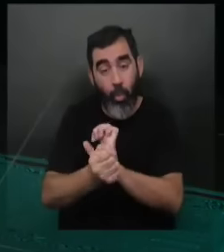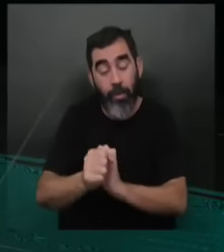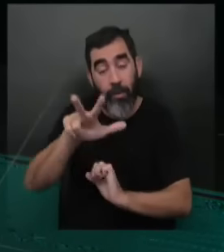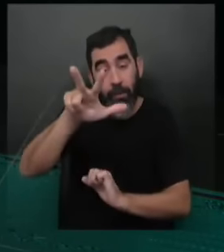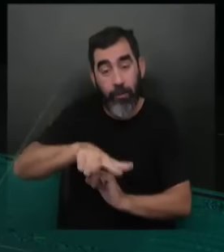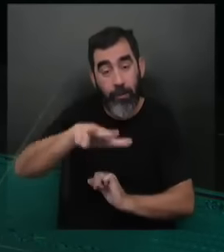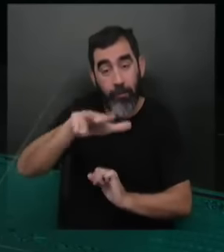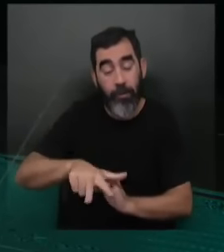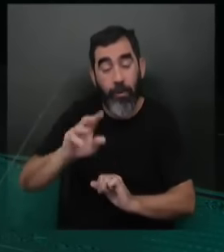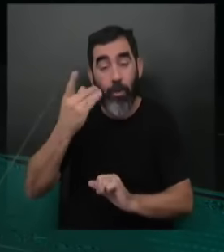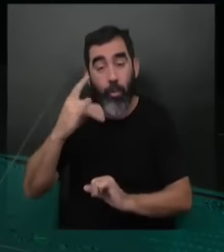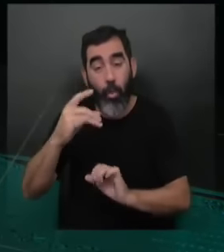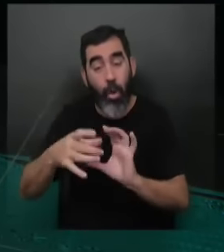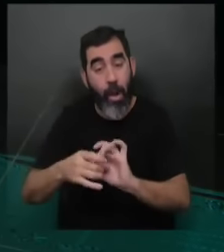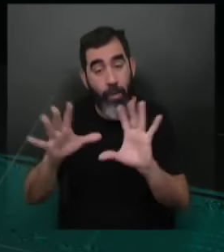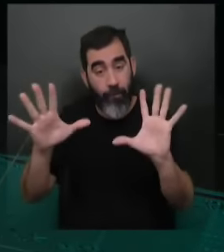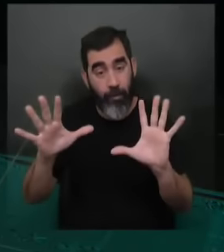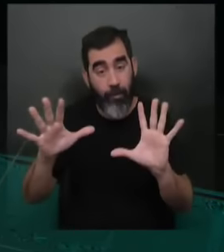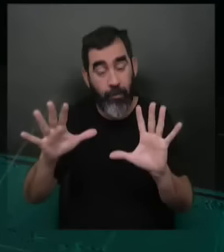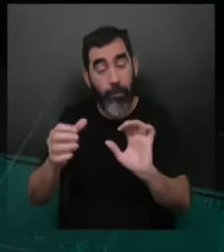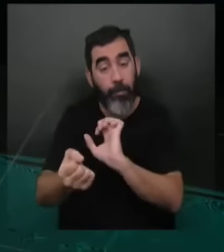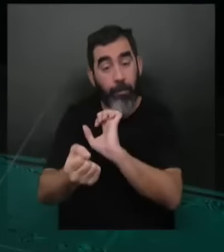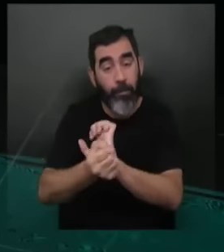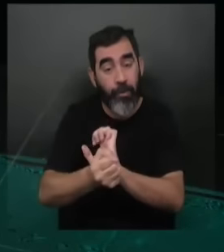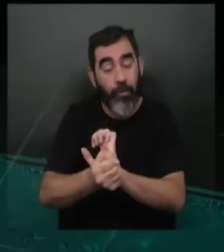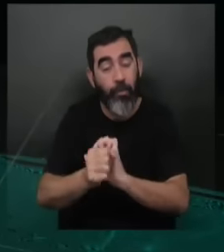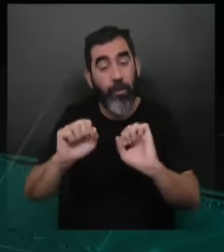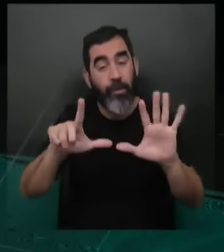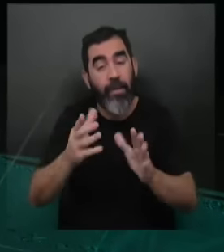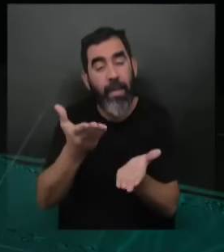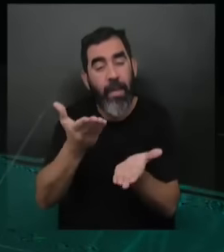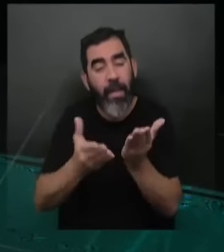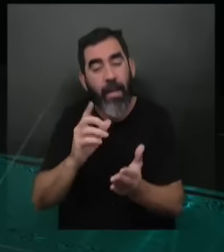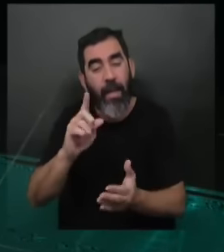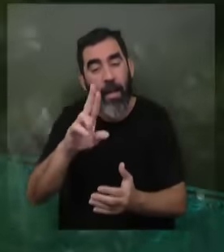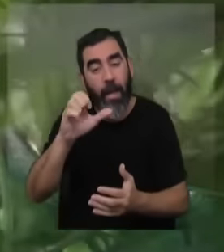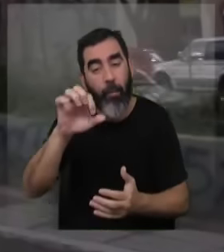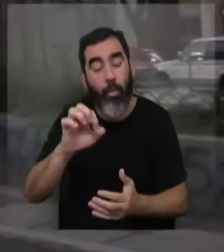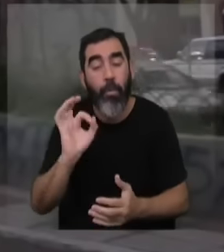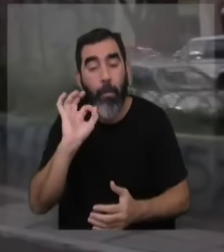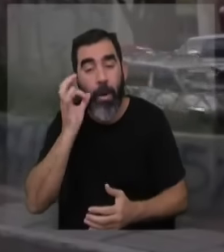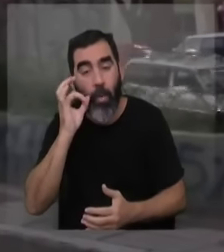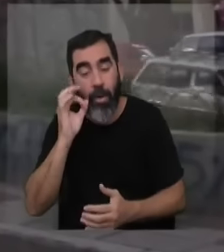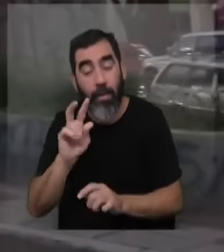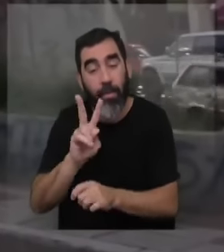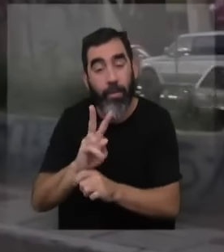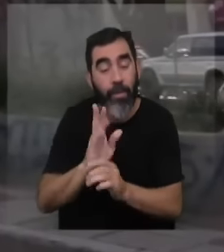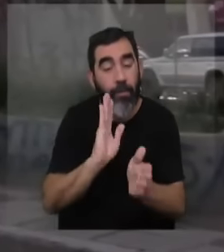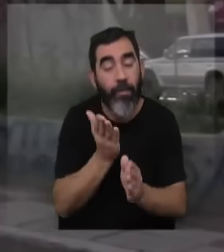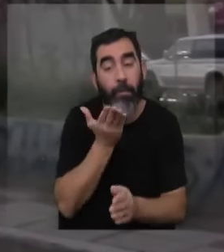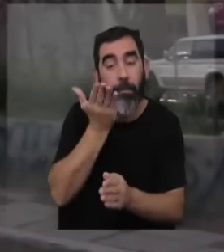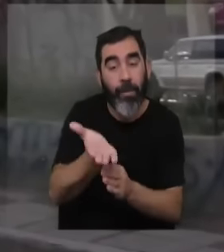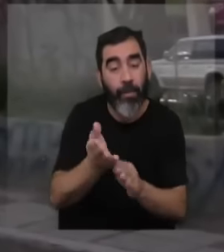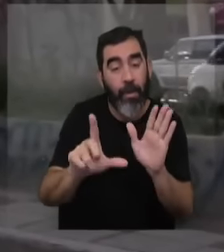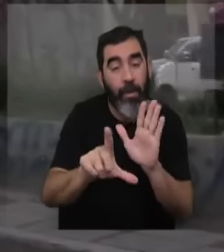meses en Bolivia luego de ser eh detenida Por portar 7 G de marihuana la defensa de las mujeres pide que se aplique